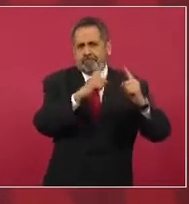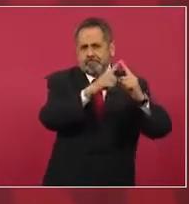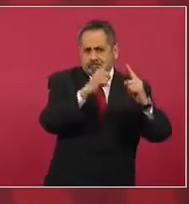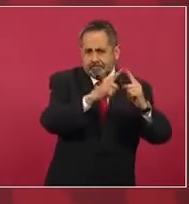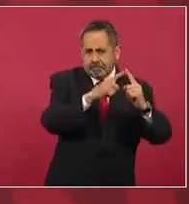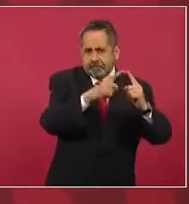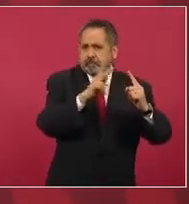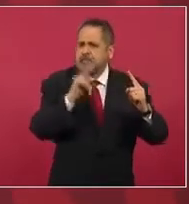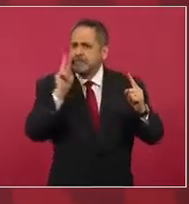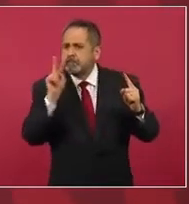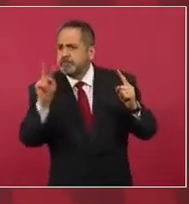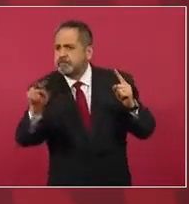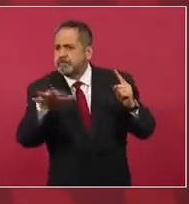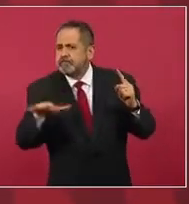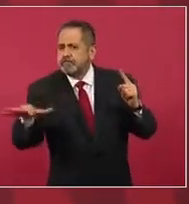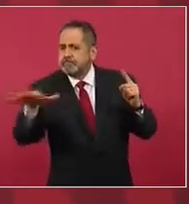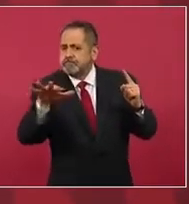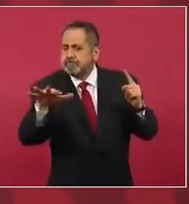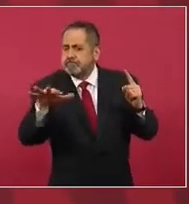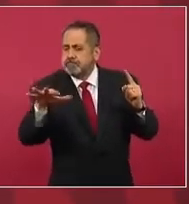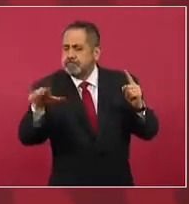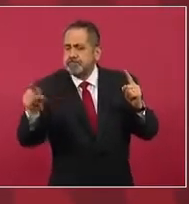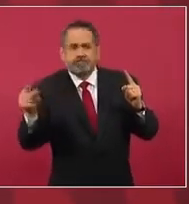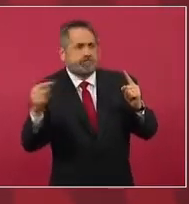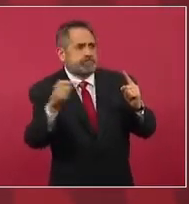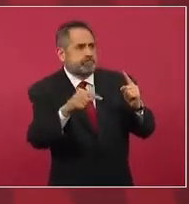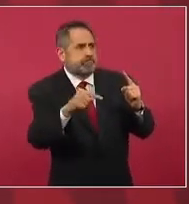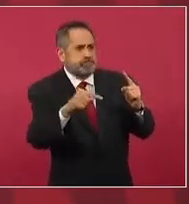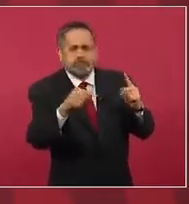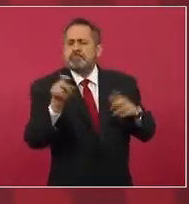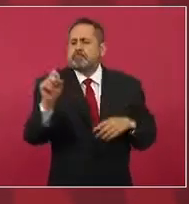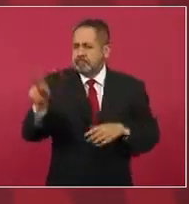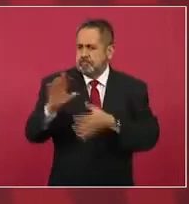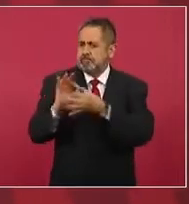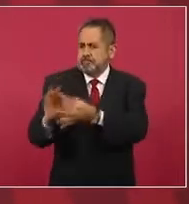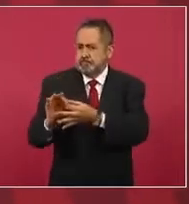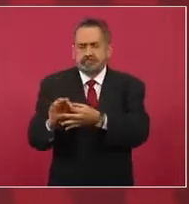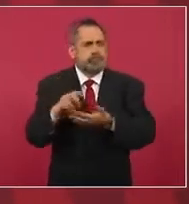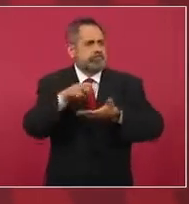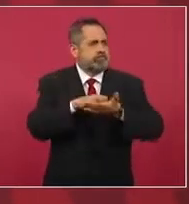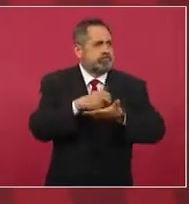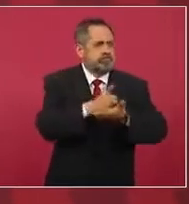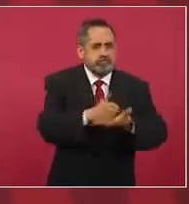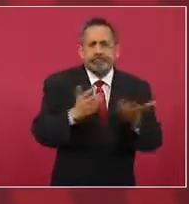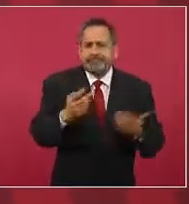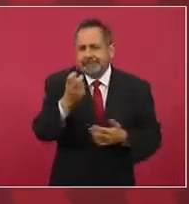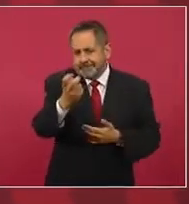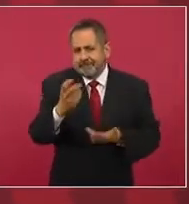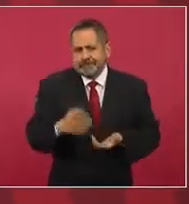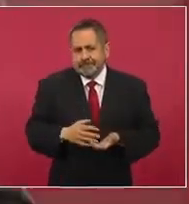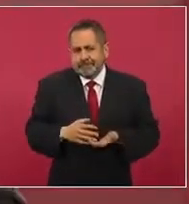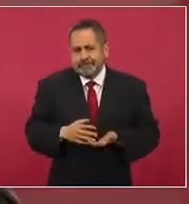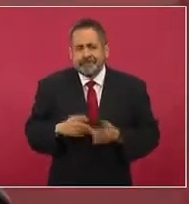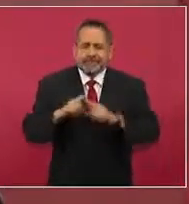Pero una cosa es ser anticlerical y otra cosa es ser antirreligioso.